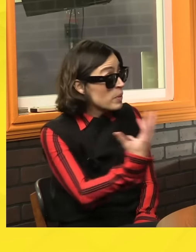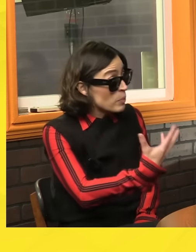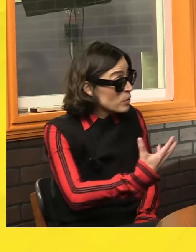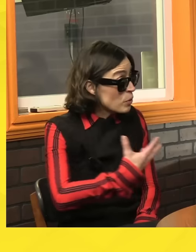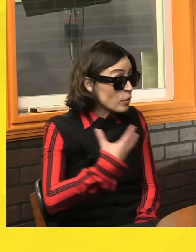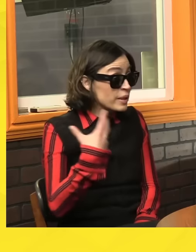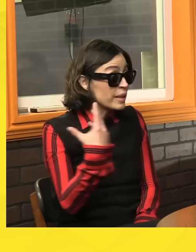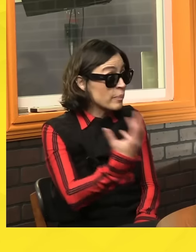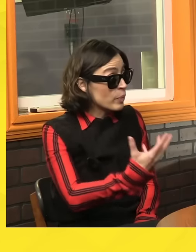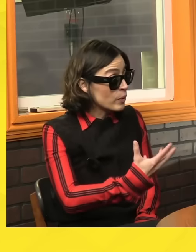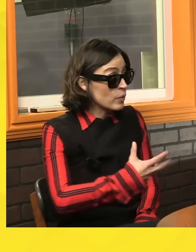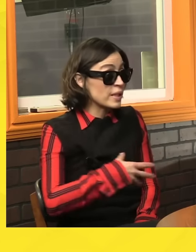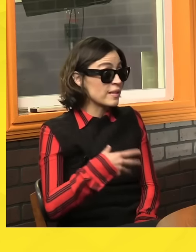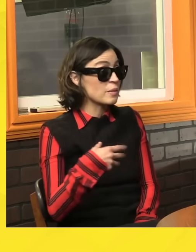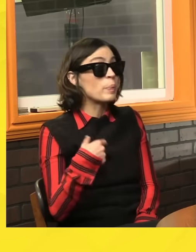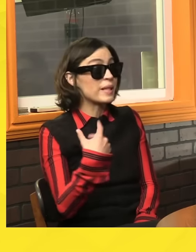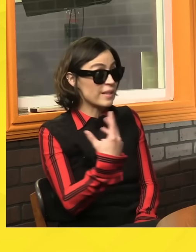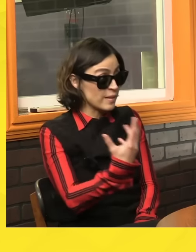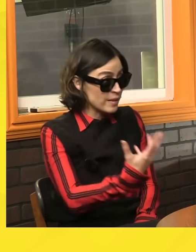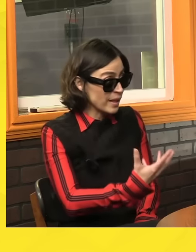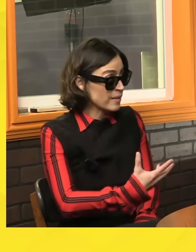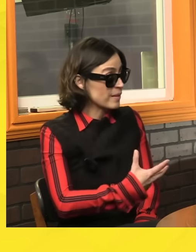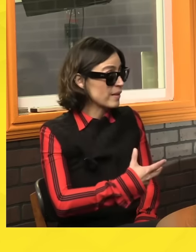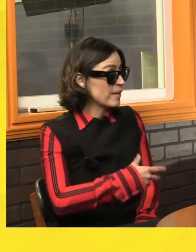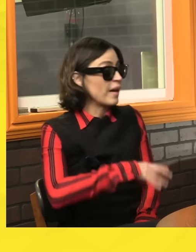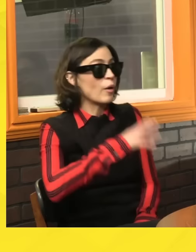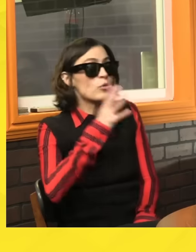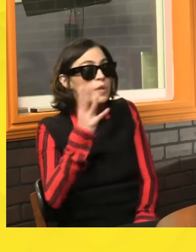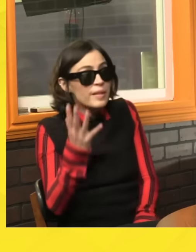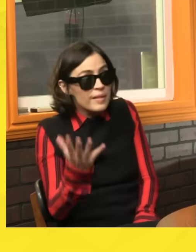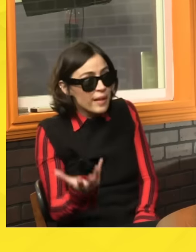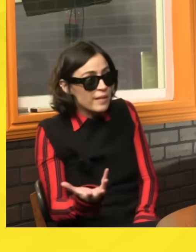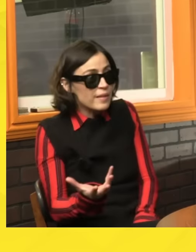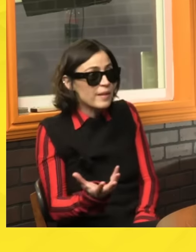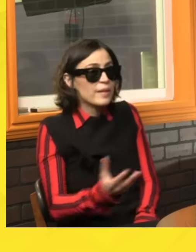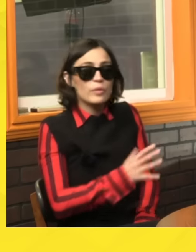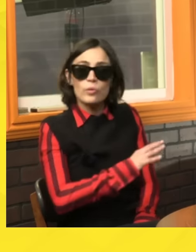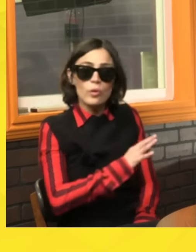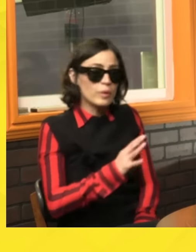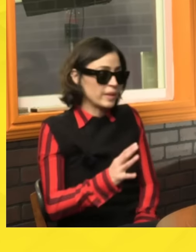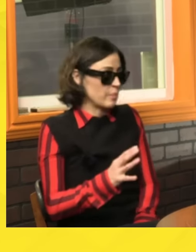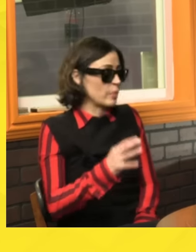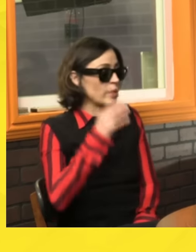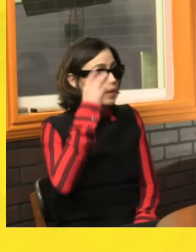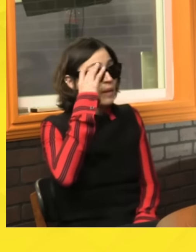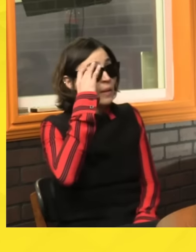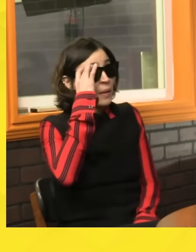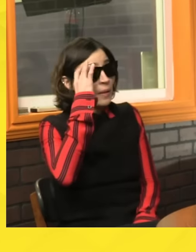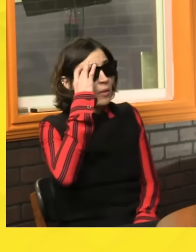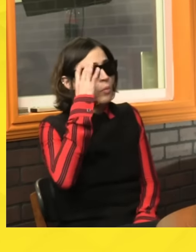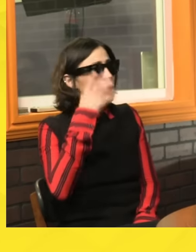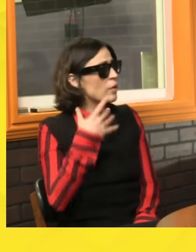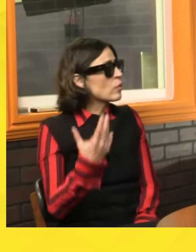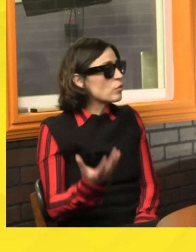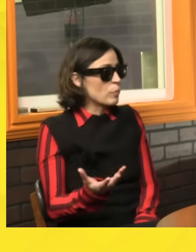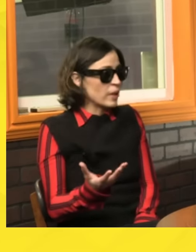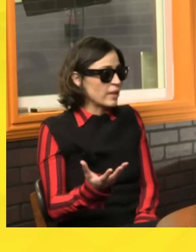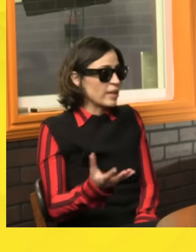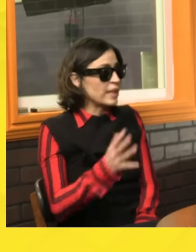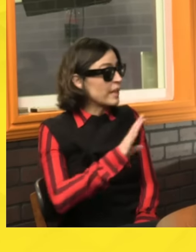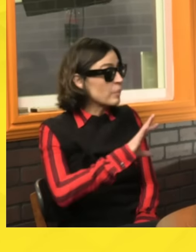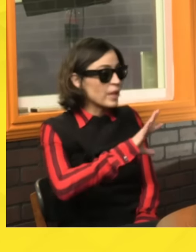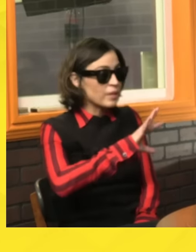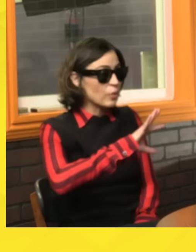convivimos todo el tiempo con estas presencias ausencias todo el tiempo como que no nos